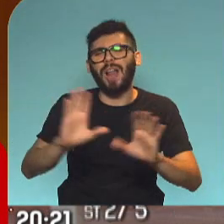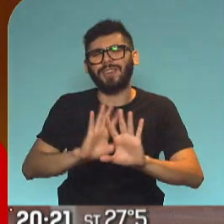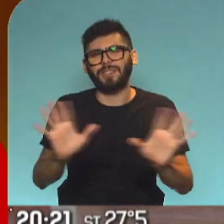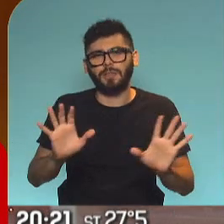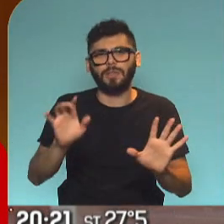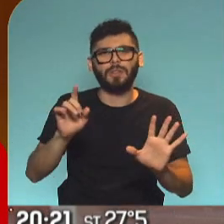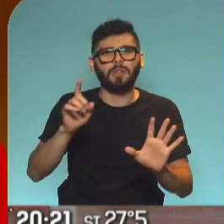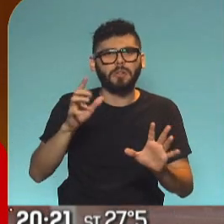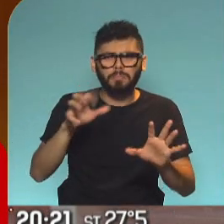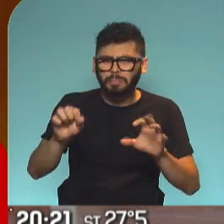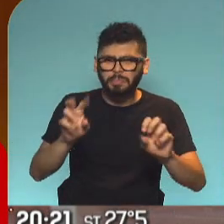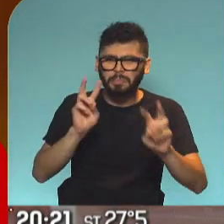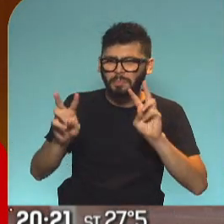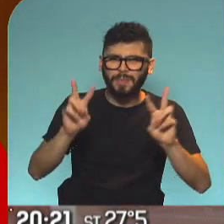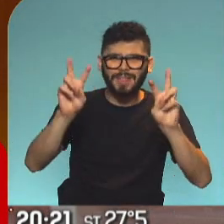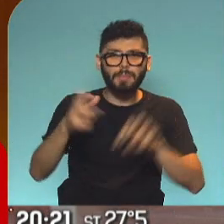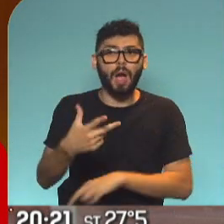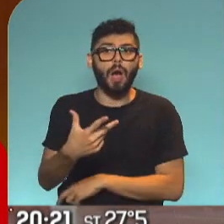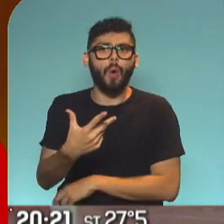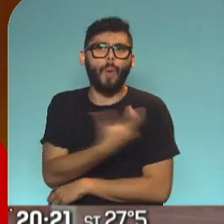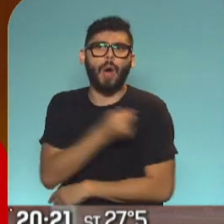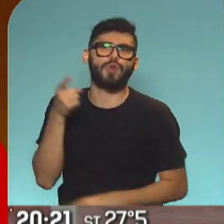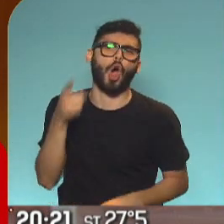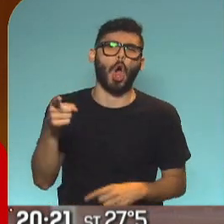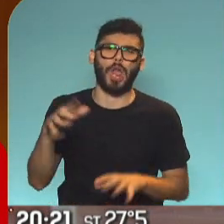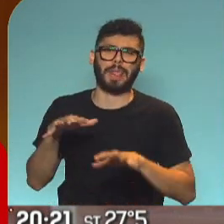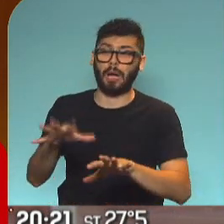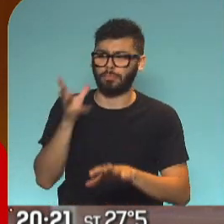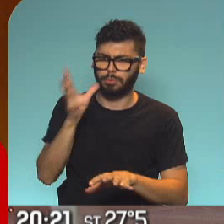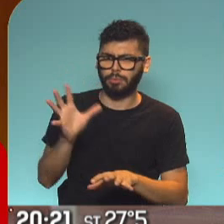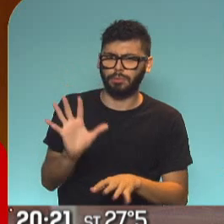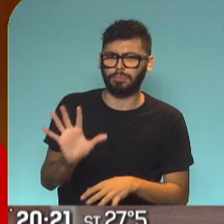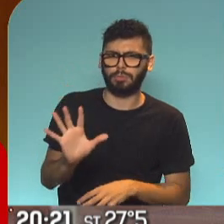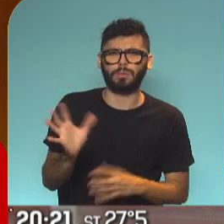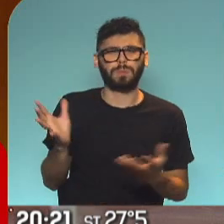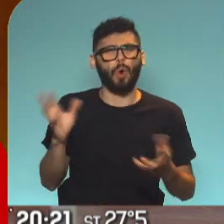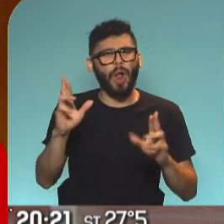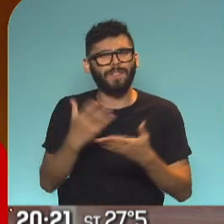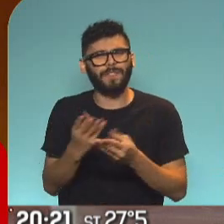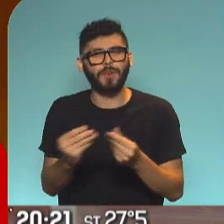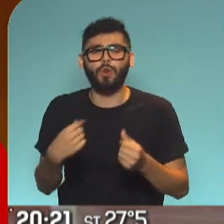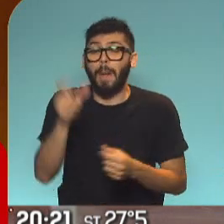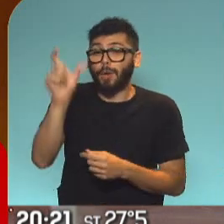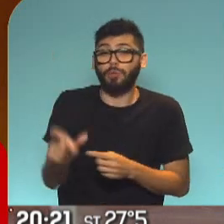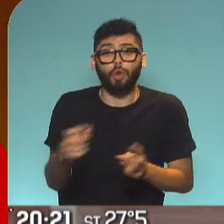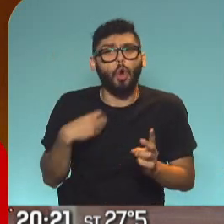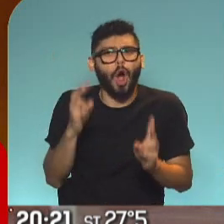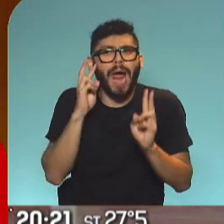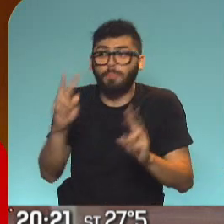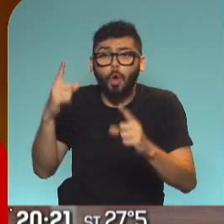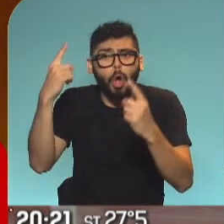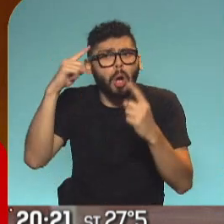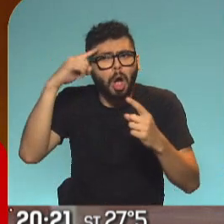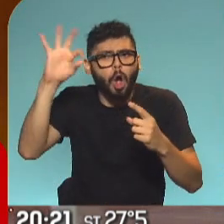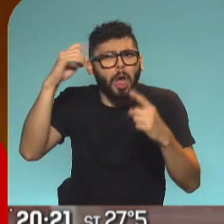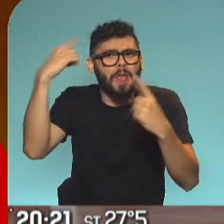los antivacunas, aprovechando las pandemias, ¿no? Yo cuando veo a una de las personas que más respeto y que no piensa como yo, pero es de